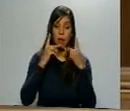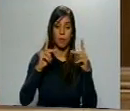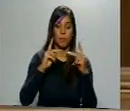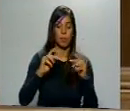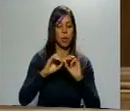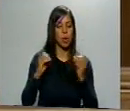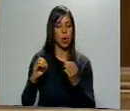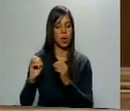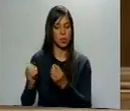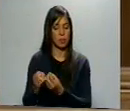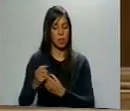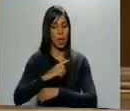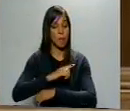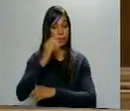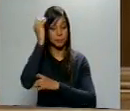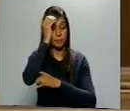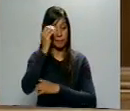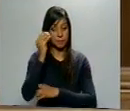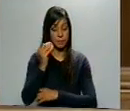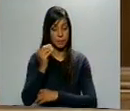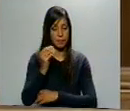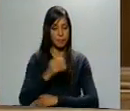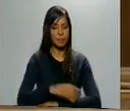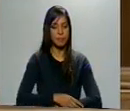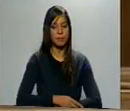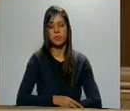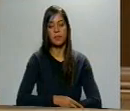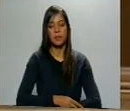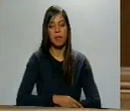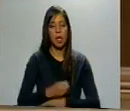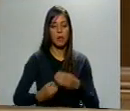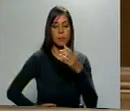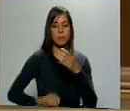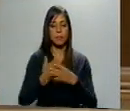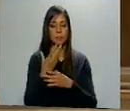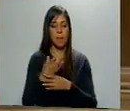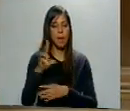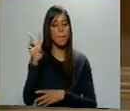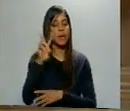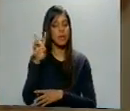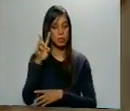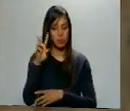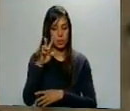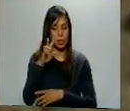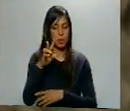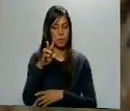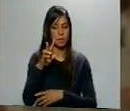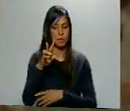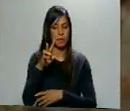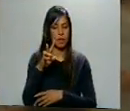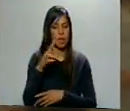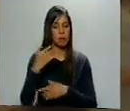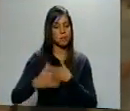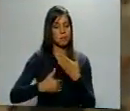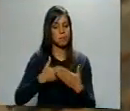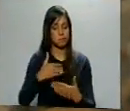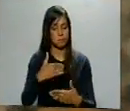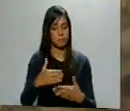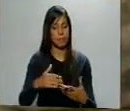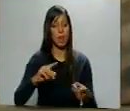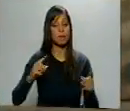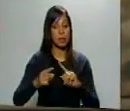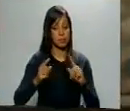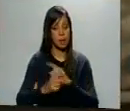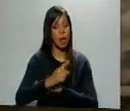constituidos, considerando que desde la refundación de la República Bolivariana de Venezuela se han generado las